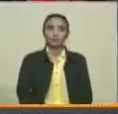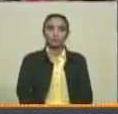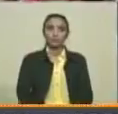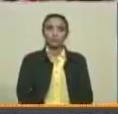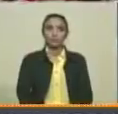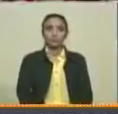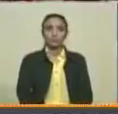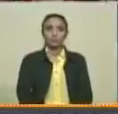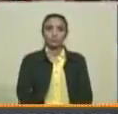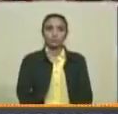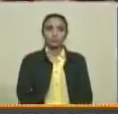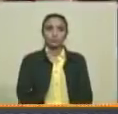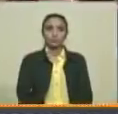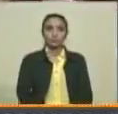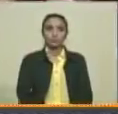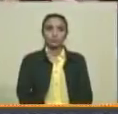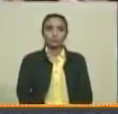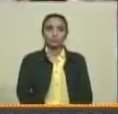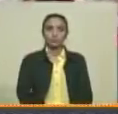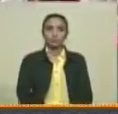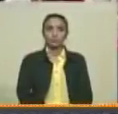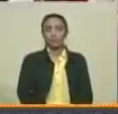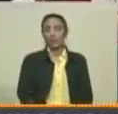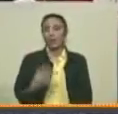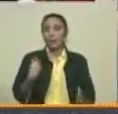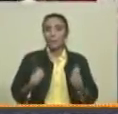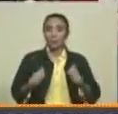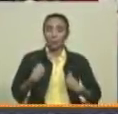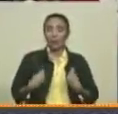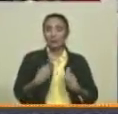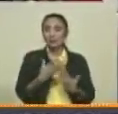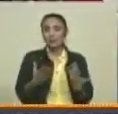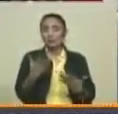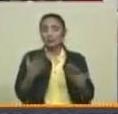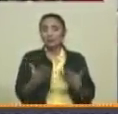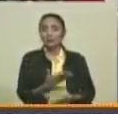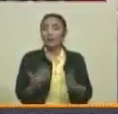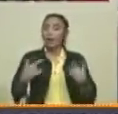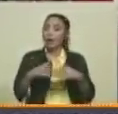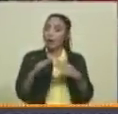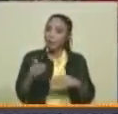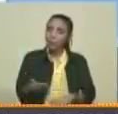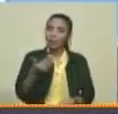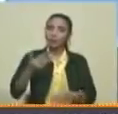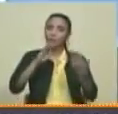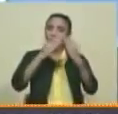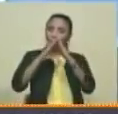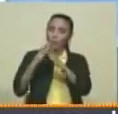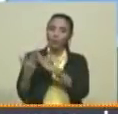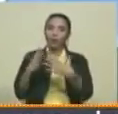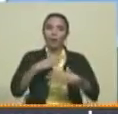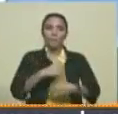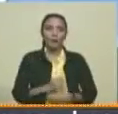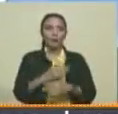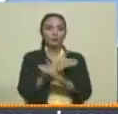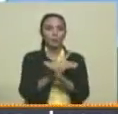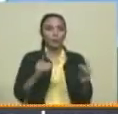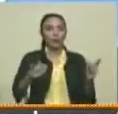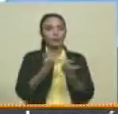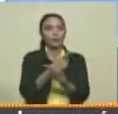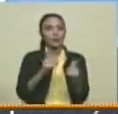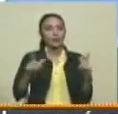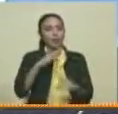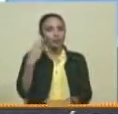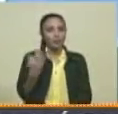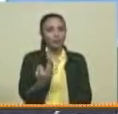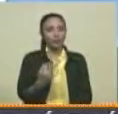Es la nulidad. Las comunas es el futuro, es la esperanza, es la democracia, es la libertad verdadera. La